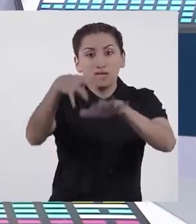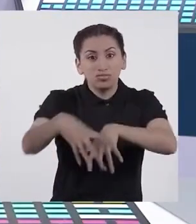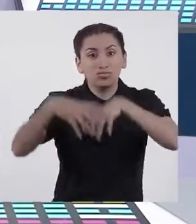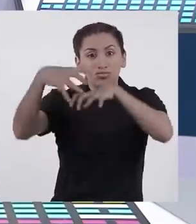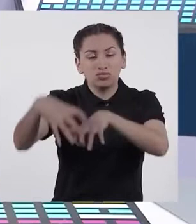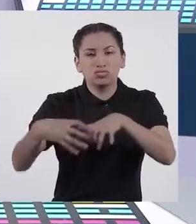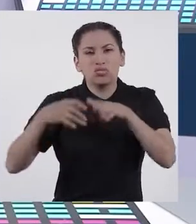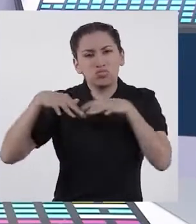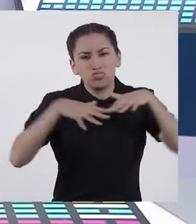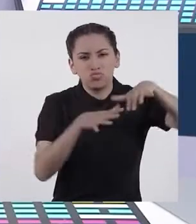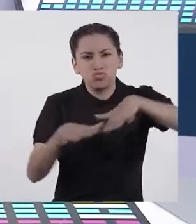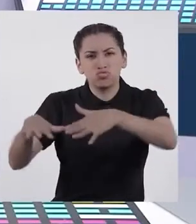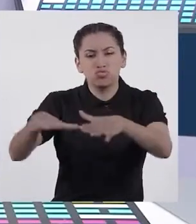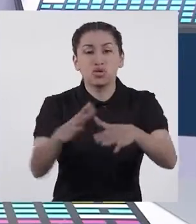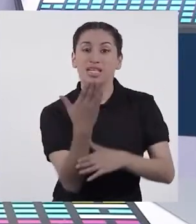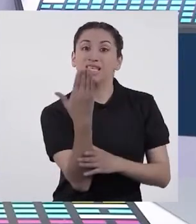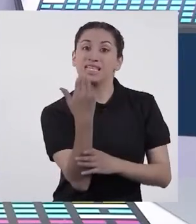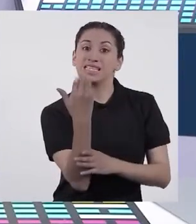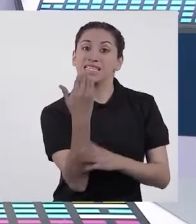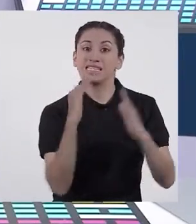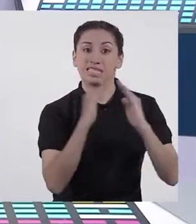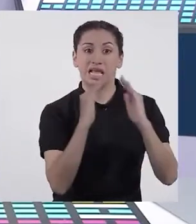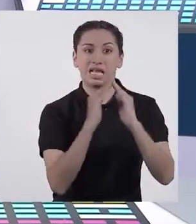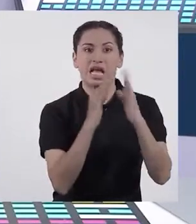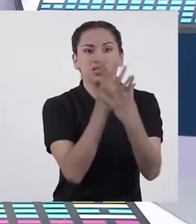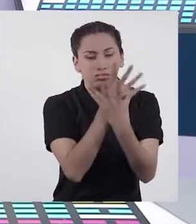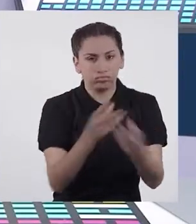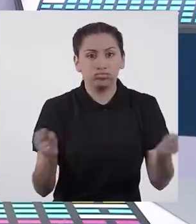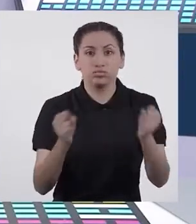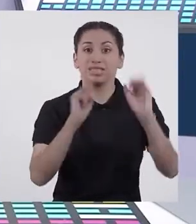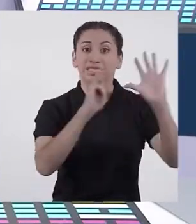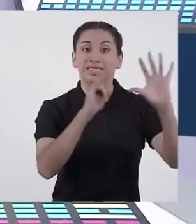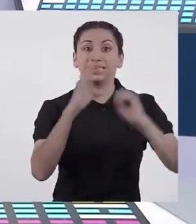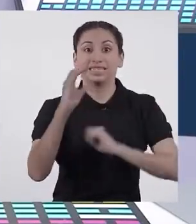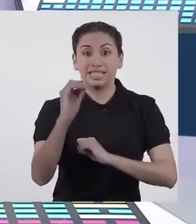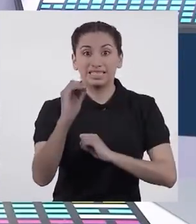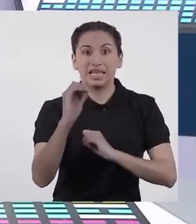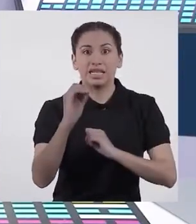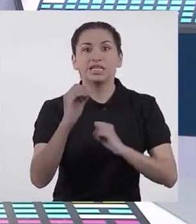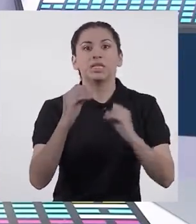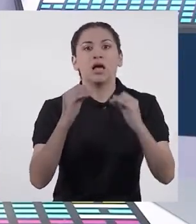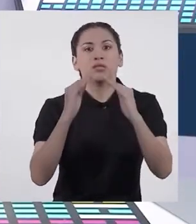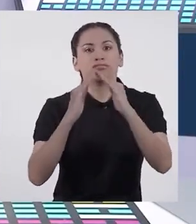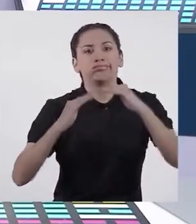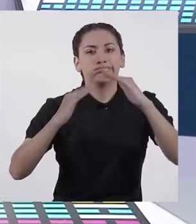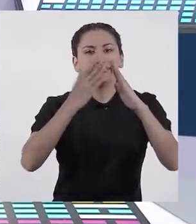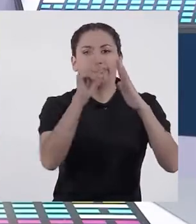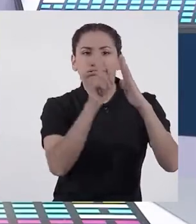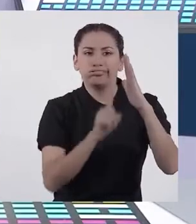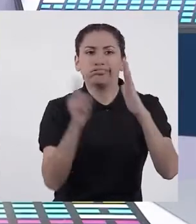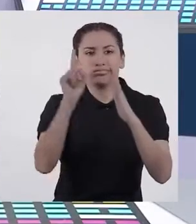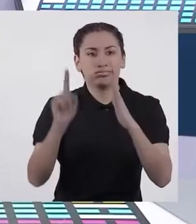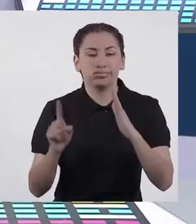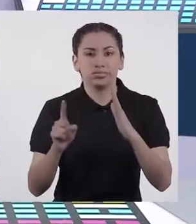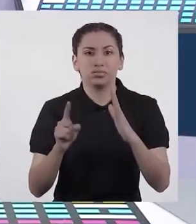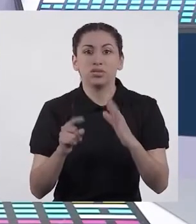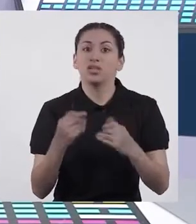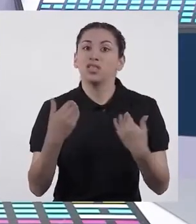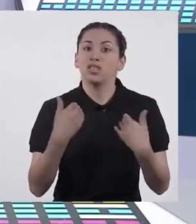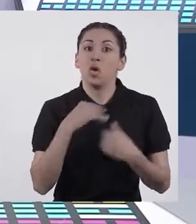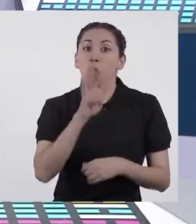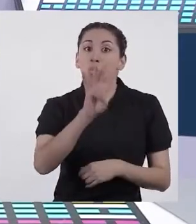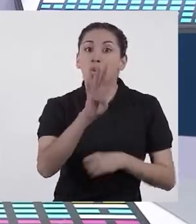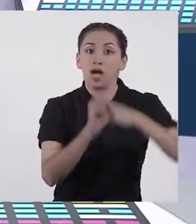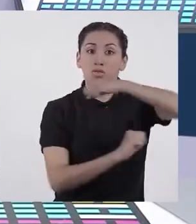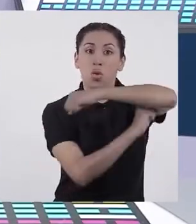cultivo. 15 viviendas desaparecieron y 60 están afectadas. Hay